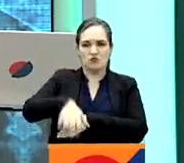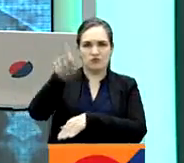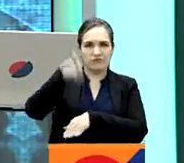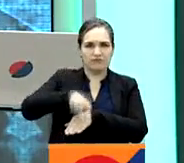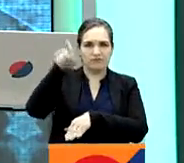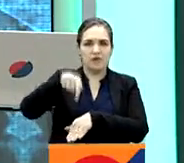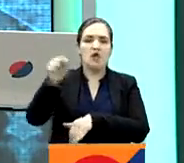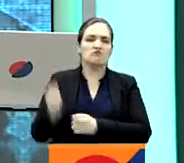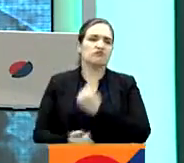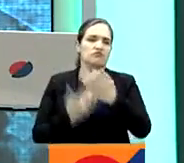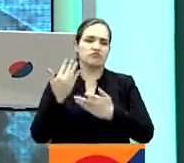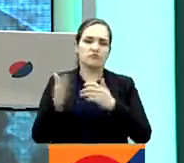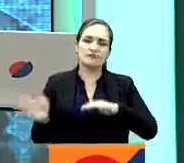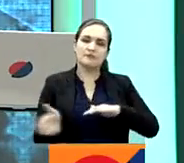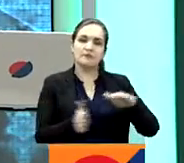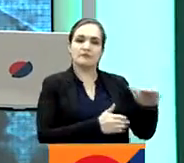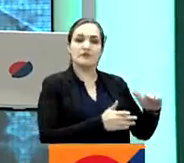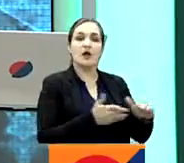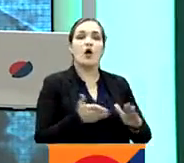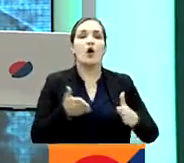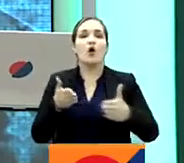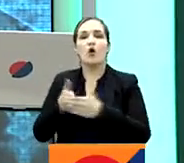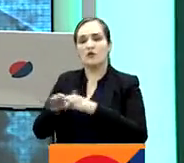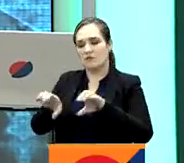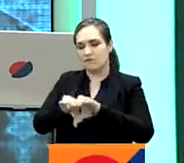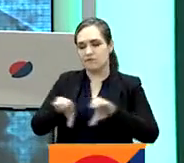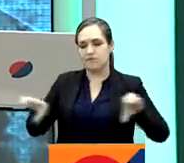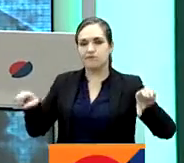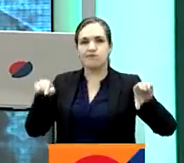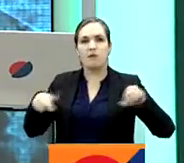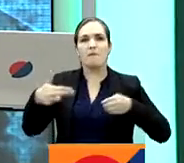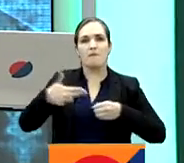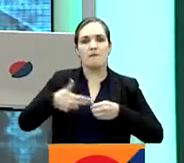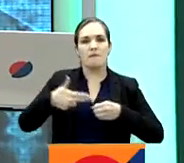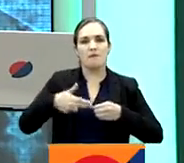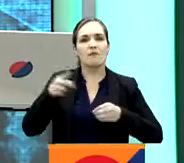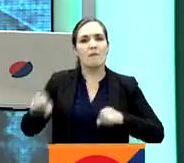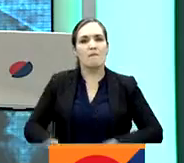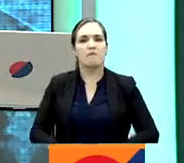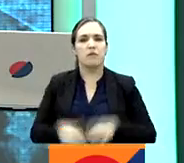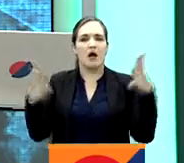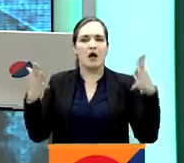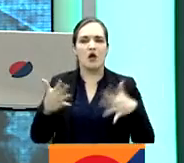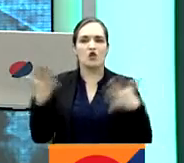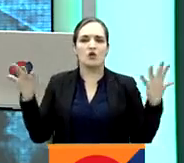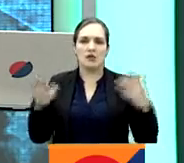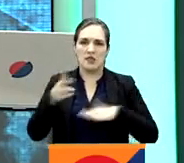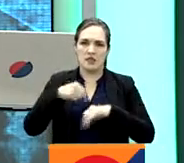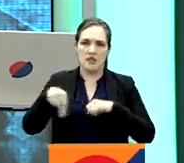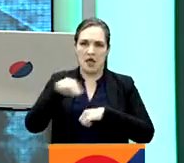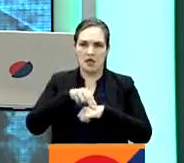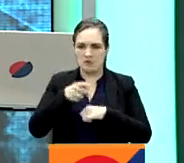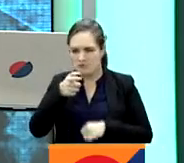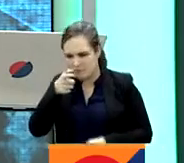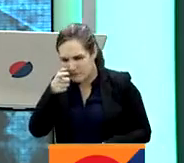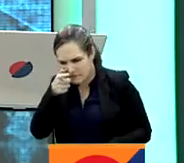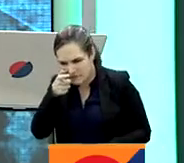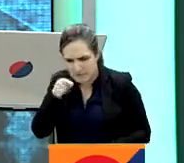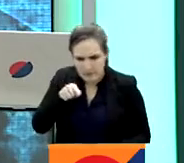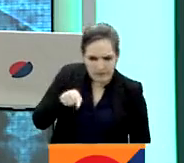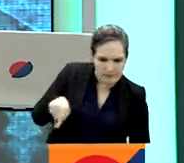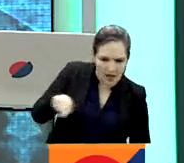Un nuevo atentado contra un oleoducto ocurrió en Nariño. Las autoridades activaron las alertas y realizan monitoreos para determinar